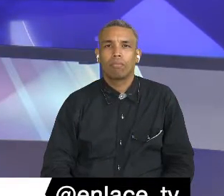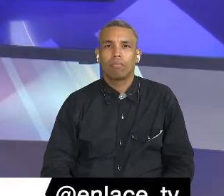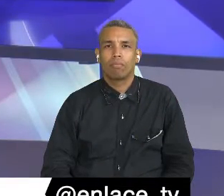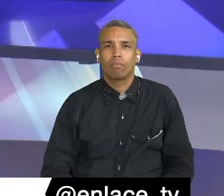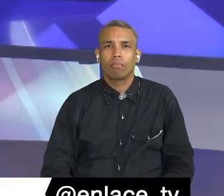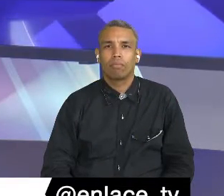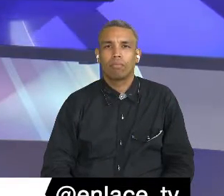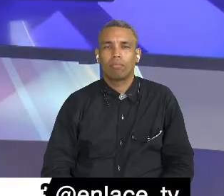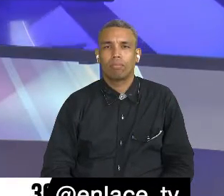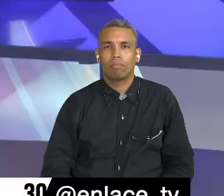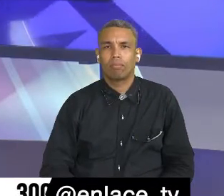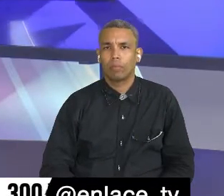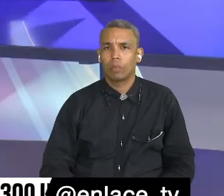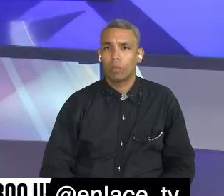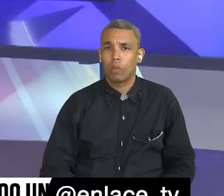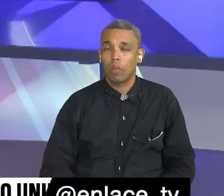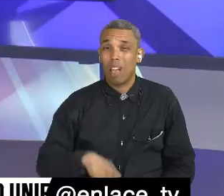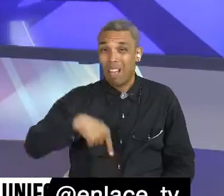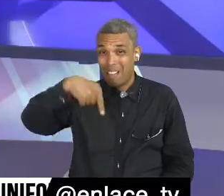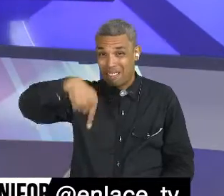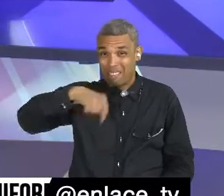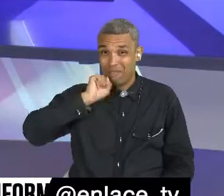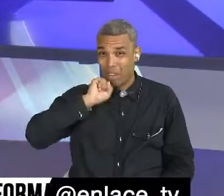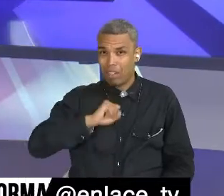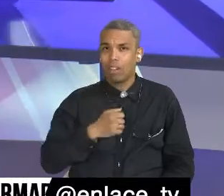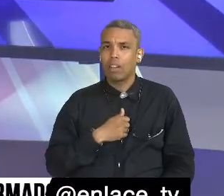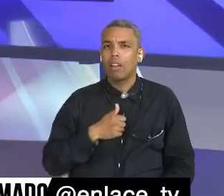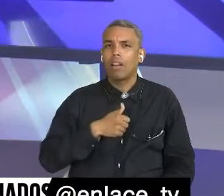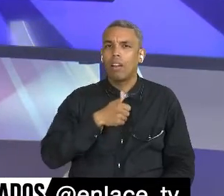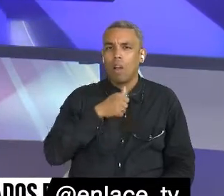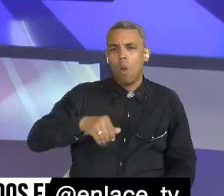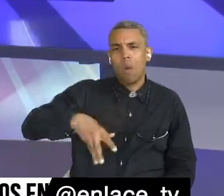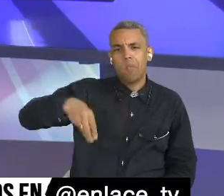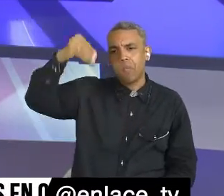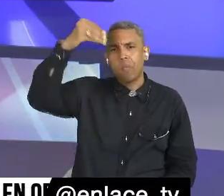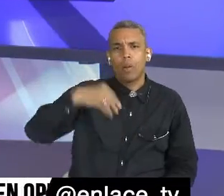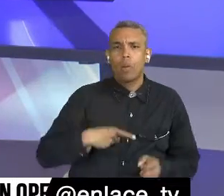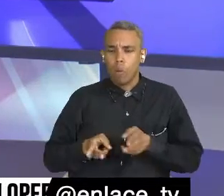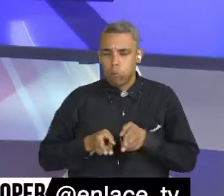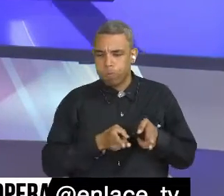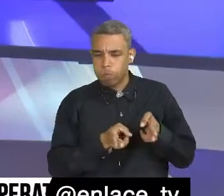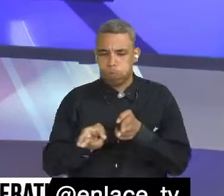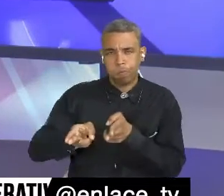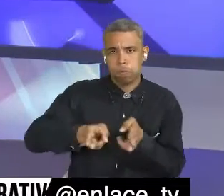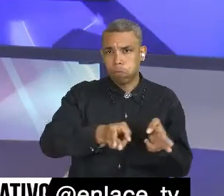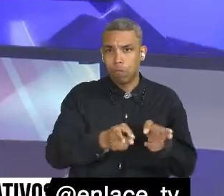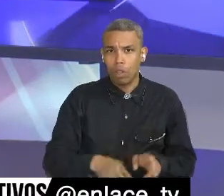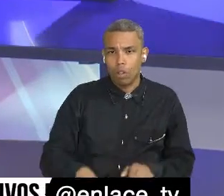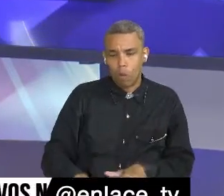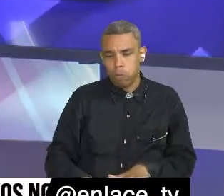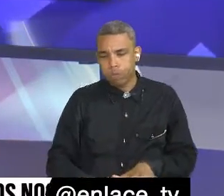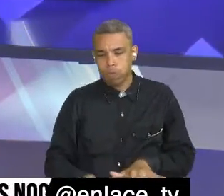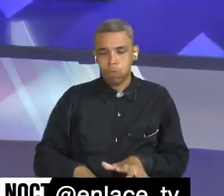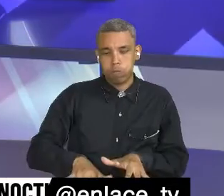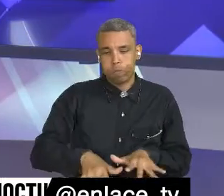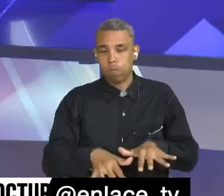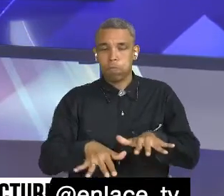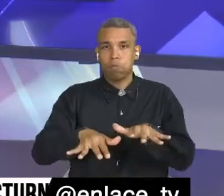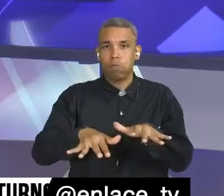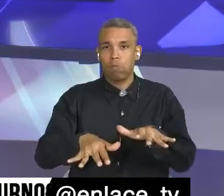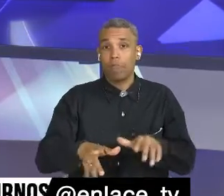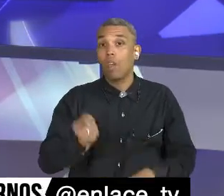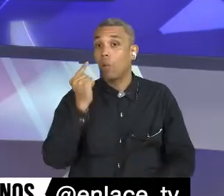Alerta naranja en Barranca Bermeja, así lo decretó el Consejo Municipal para la Gestión del Riesgo de Desastres por los niveles del río